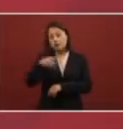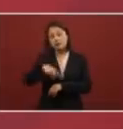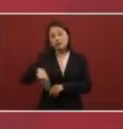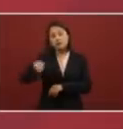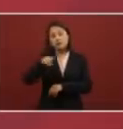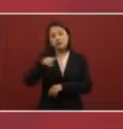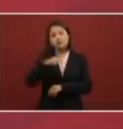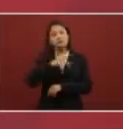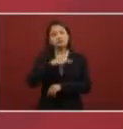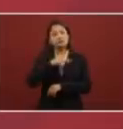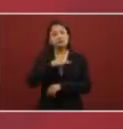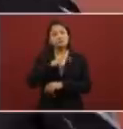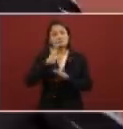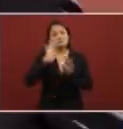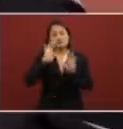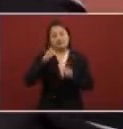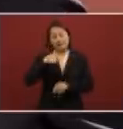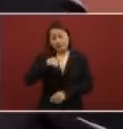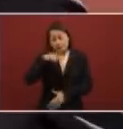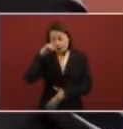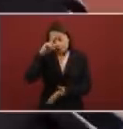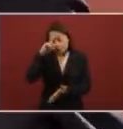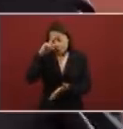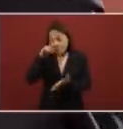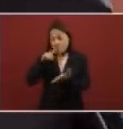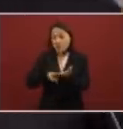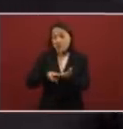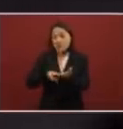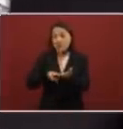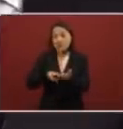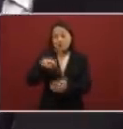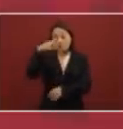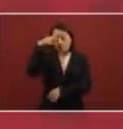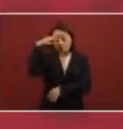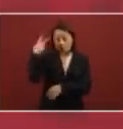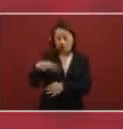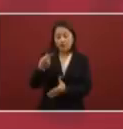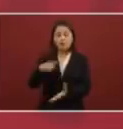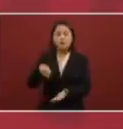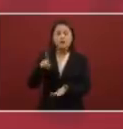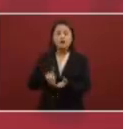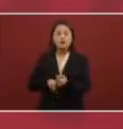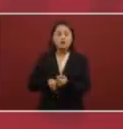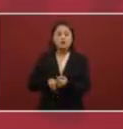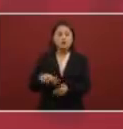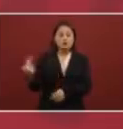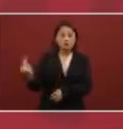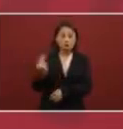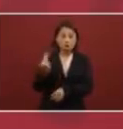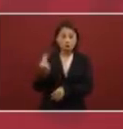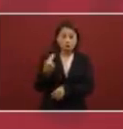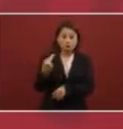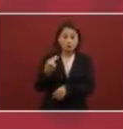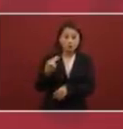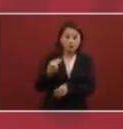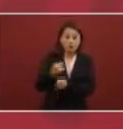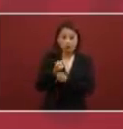sea lo mejor la persecución o